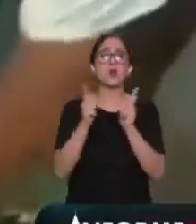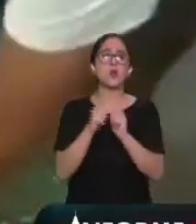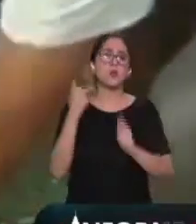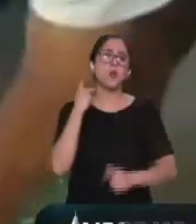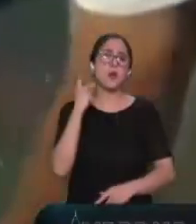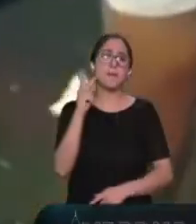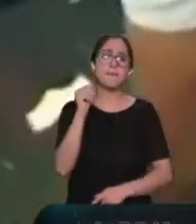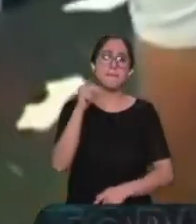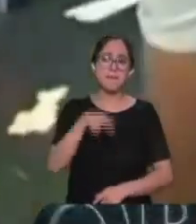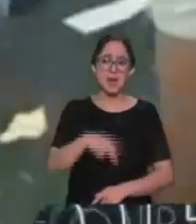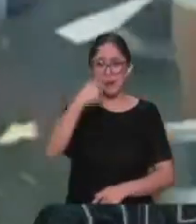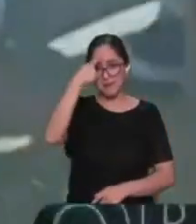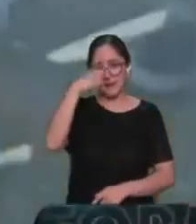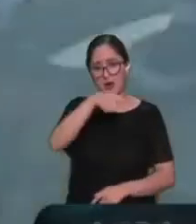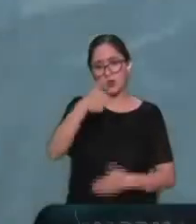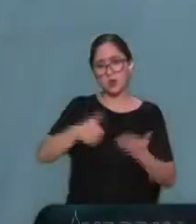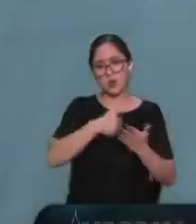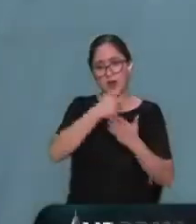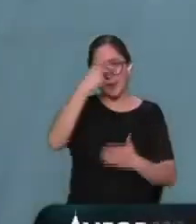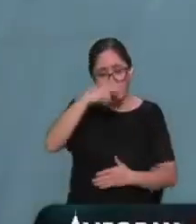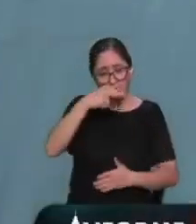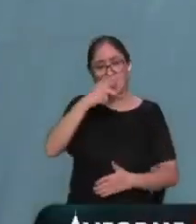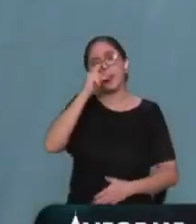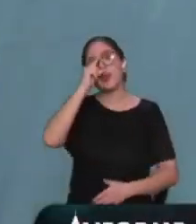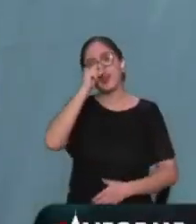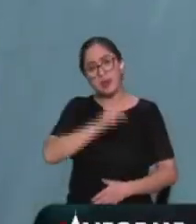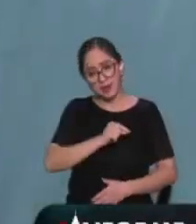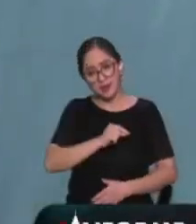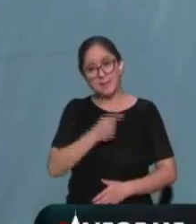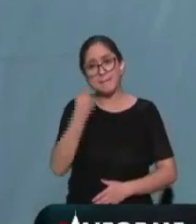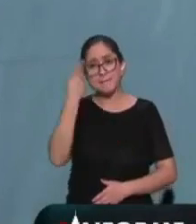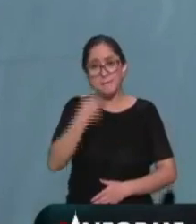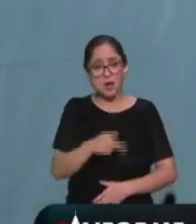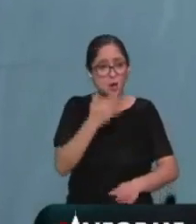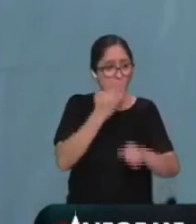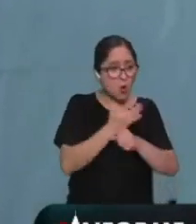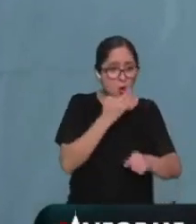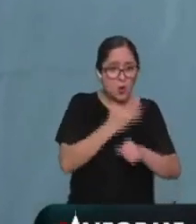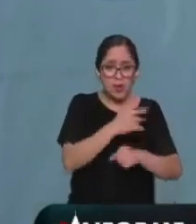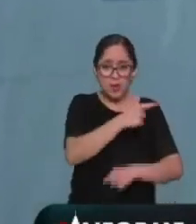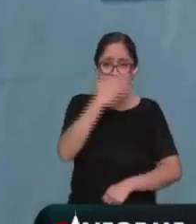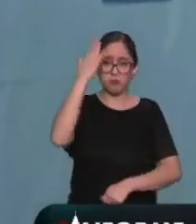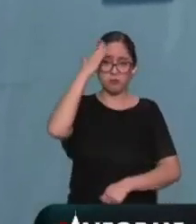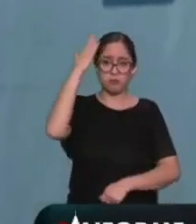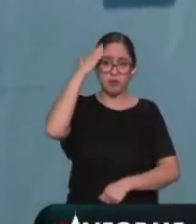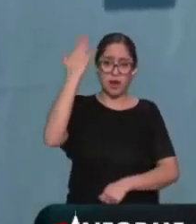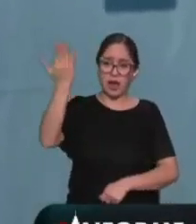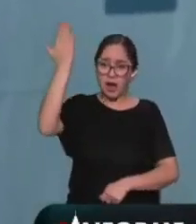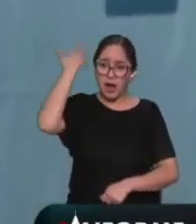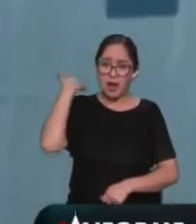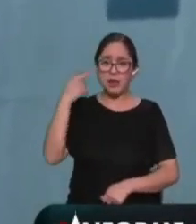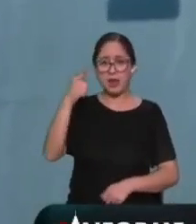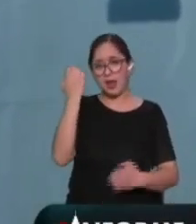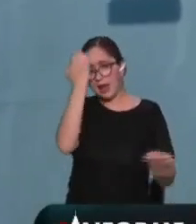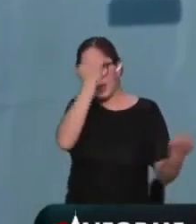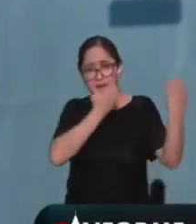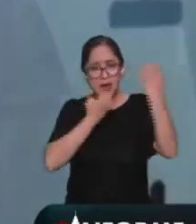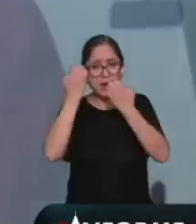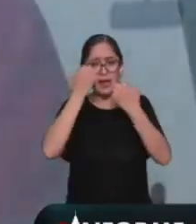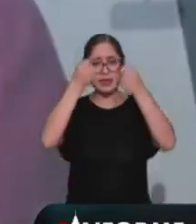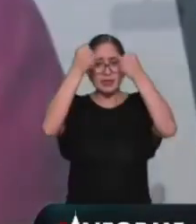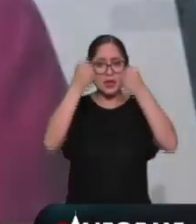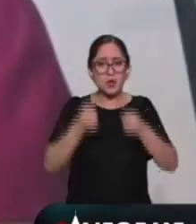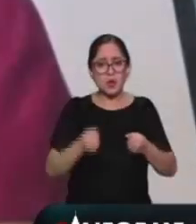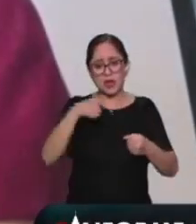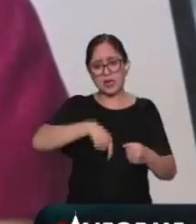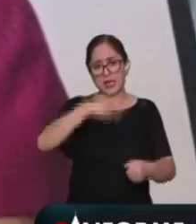Ciudad de México, elección que perdió. Actualmente, sin la aparente autoridad que en esos años ostentó como evaluadora del sistema de seguridad del